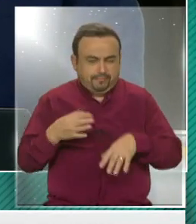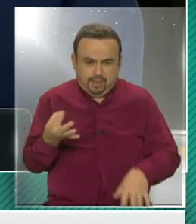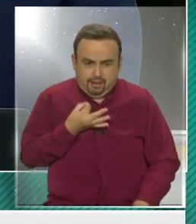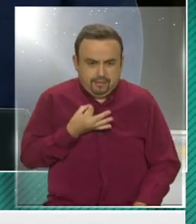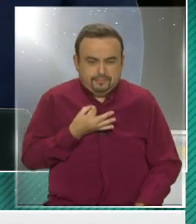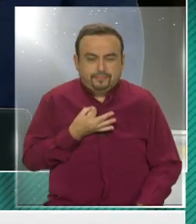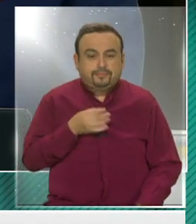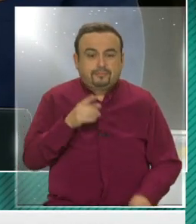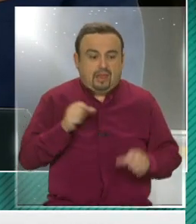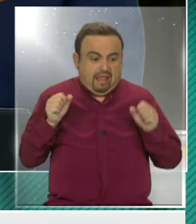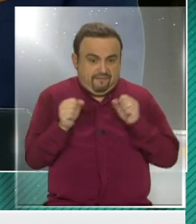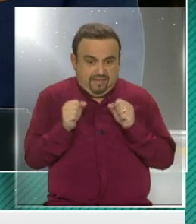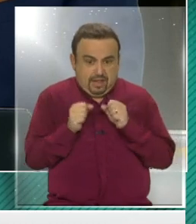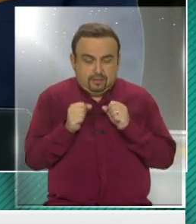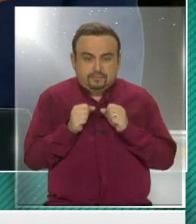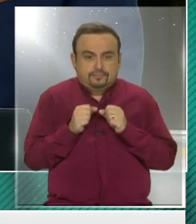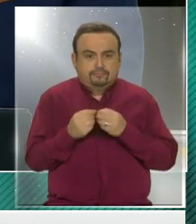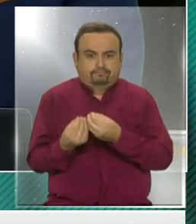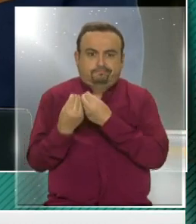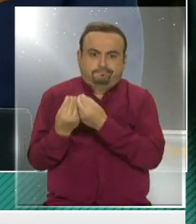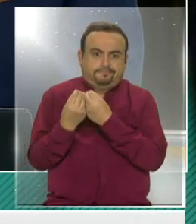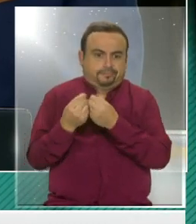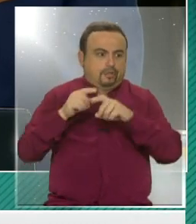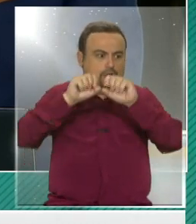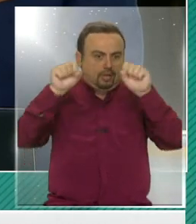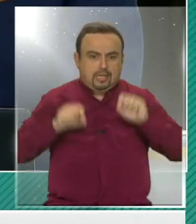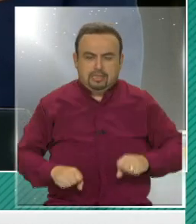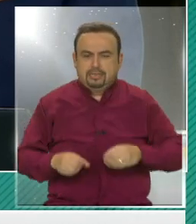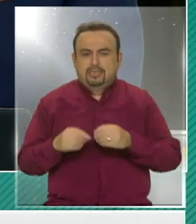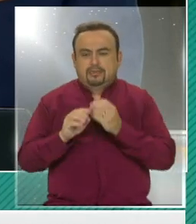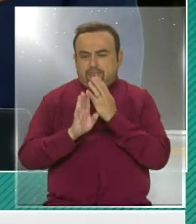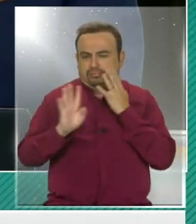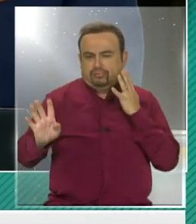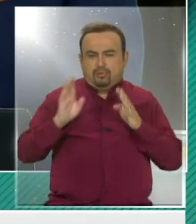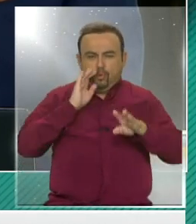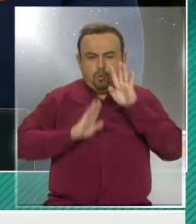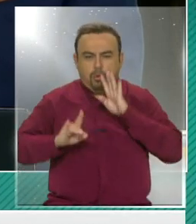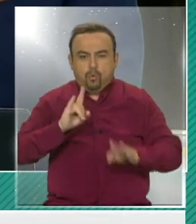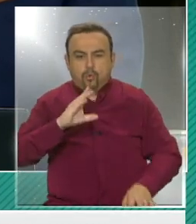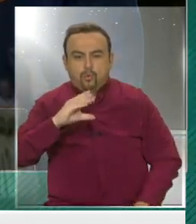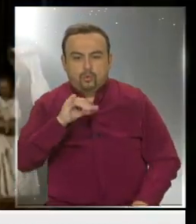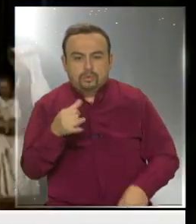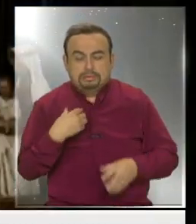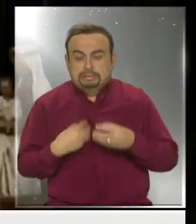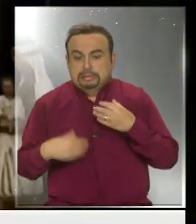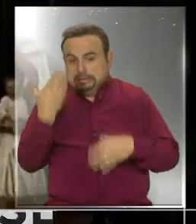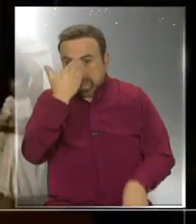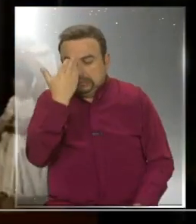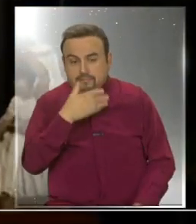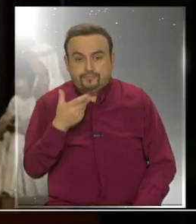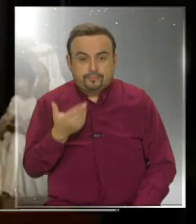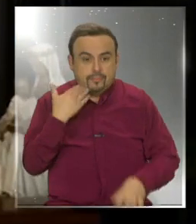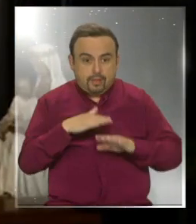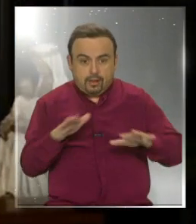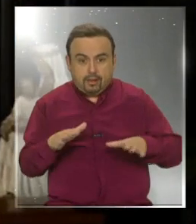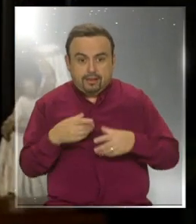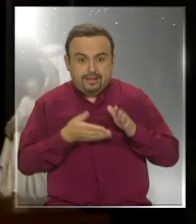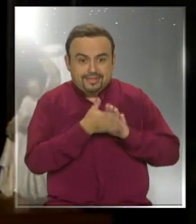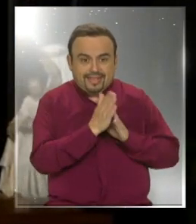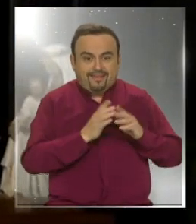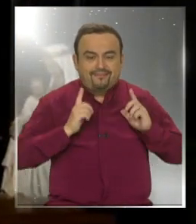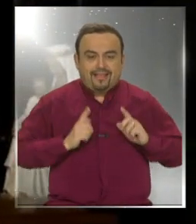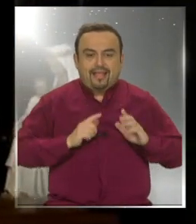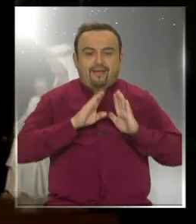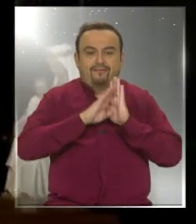nosotros en el invierno se colapsa todo el sistema se llenan las unidades de cuidados intensivos estamos super angustiados y cuando los niños salen a vacaciones